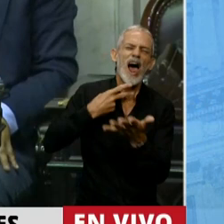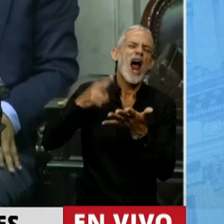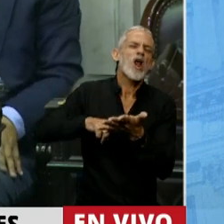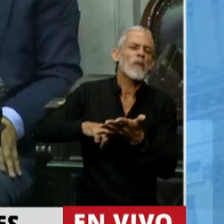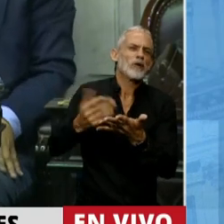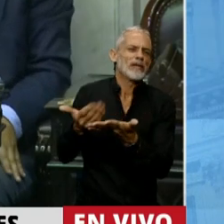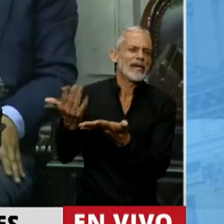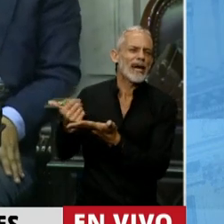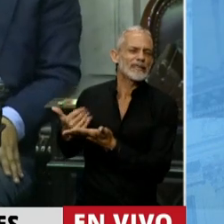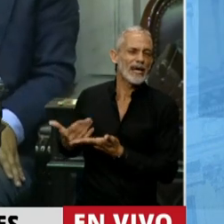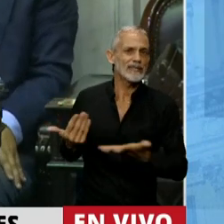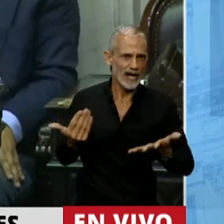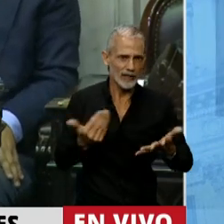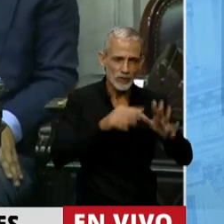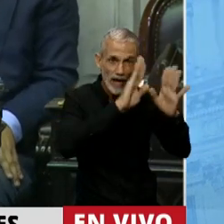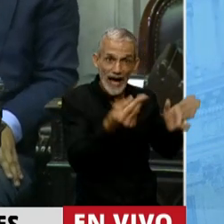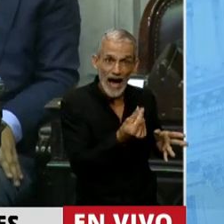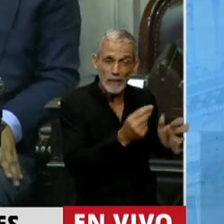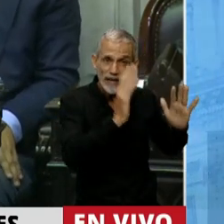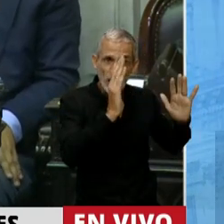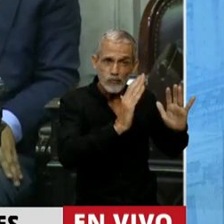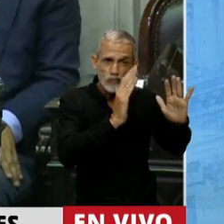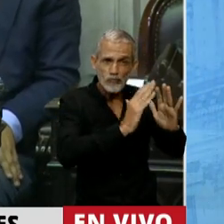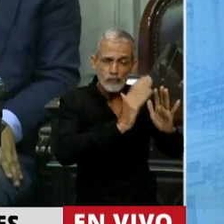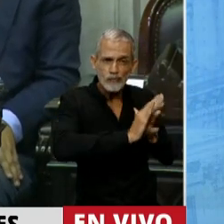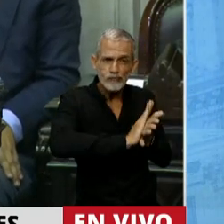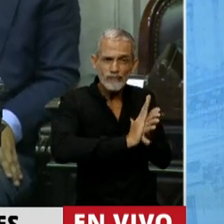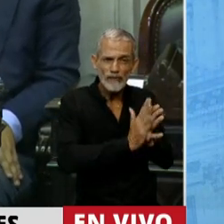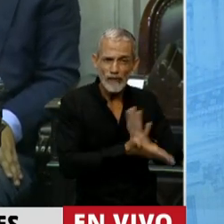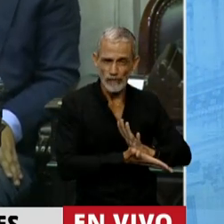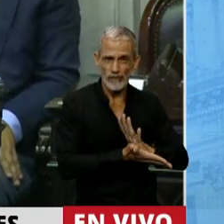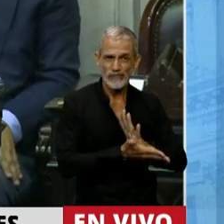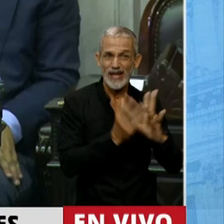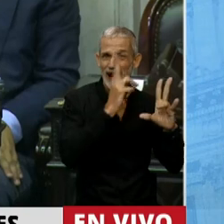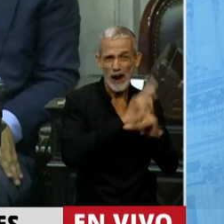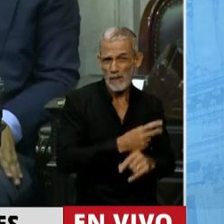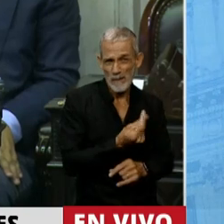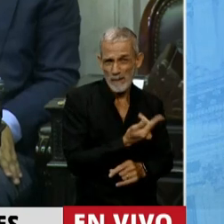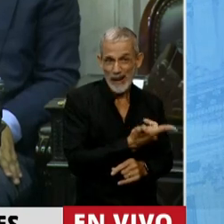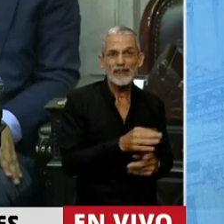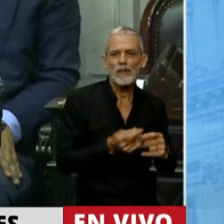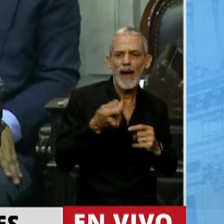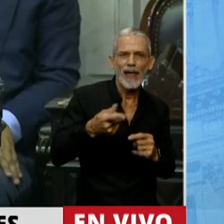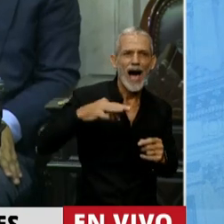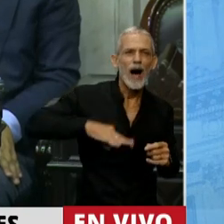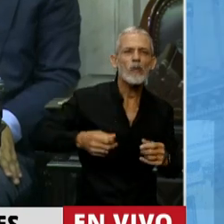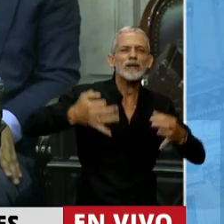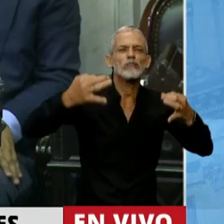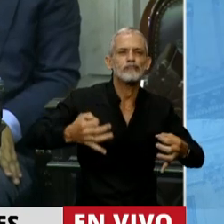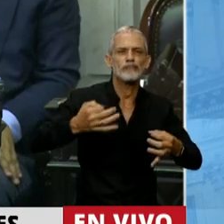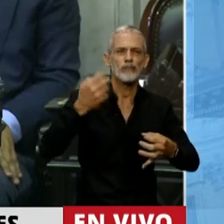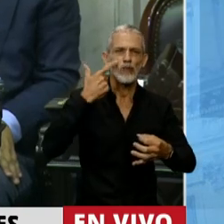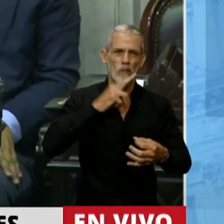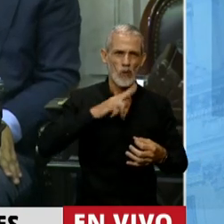multinacionales. Por eso se vacía el Estado y no alcanza para dar un aumento digno a